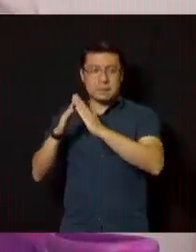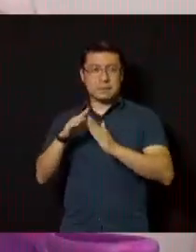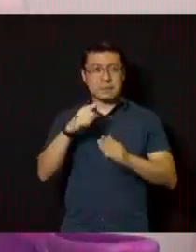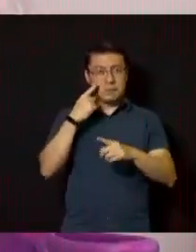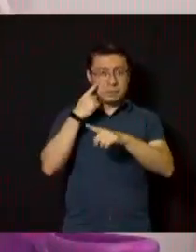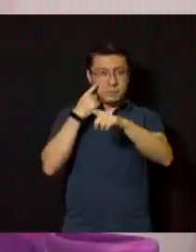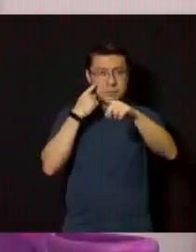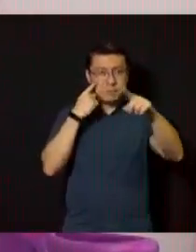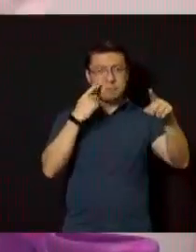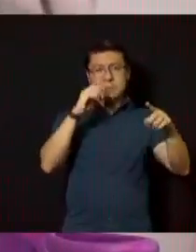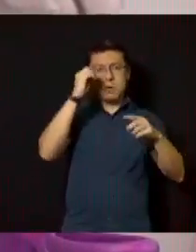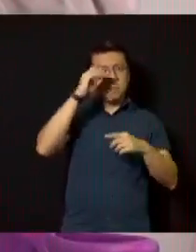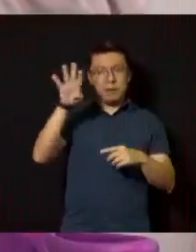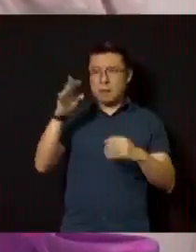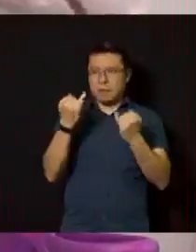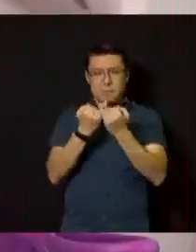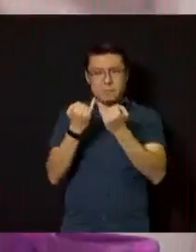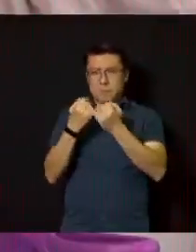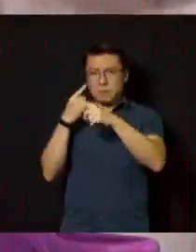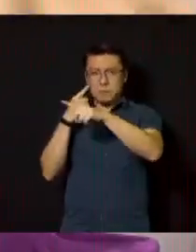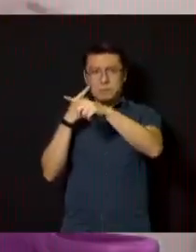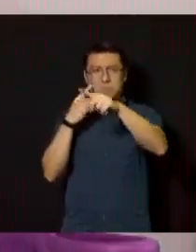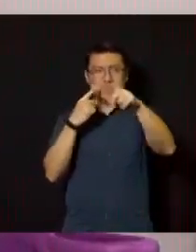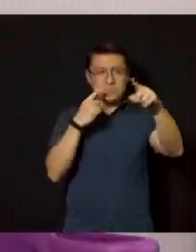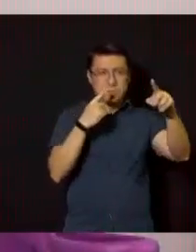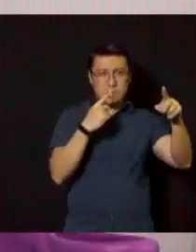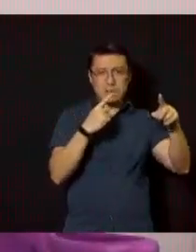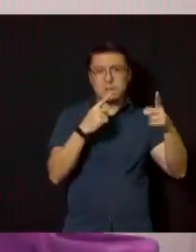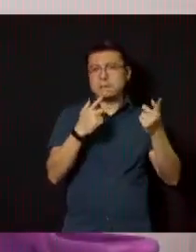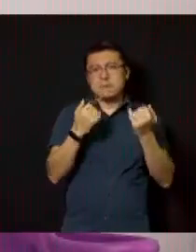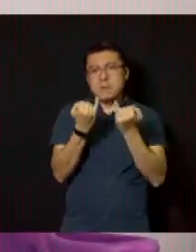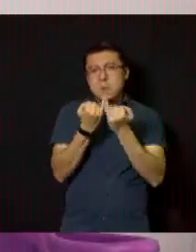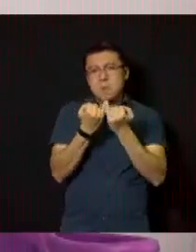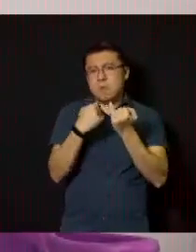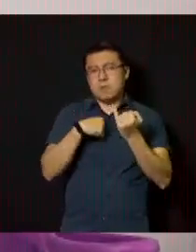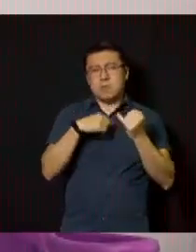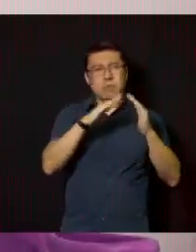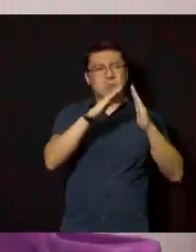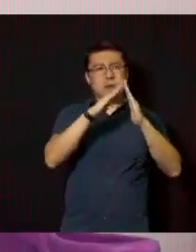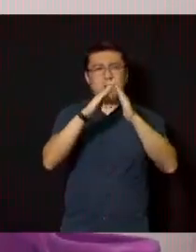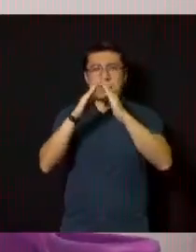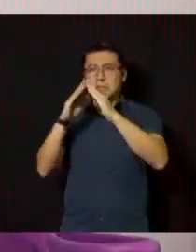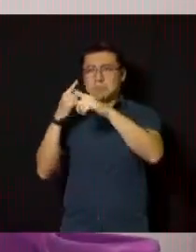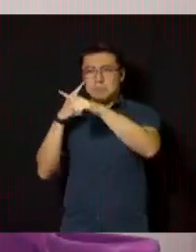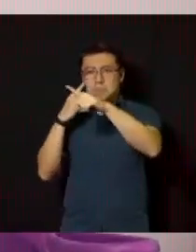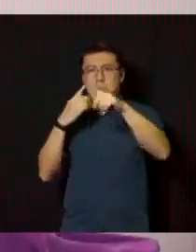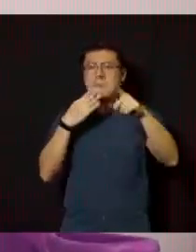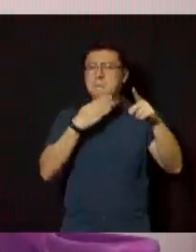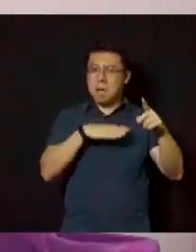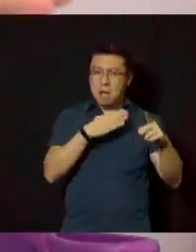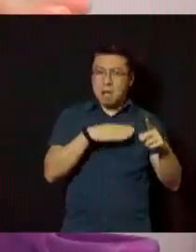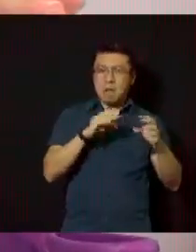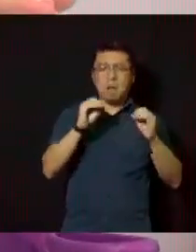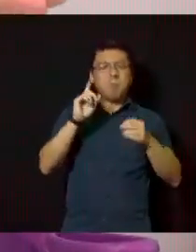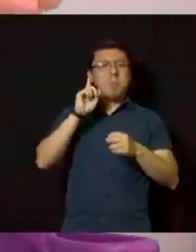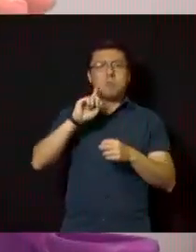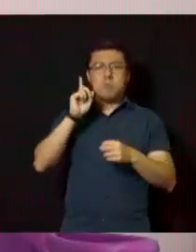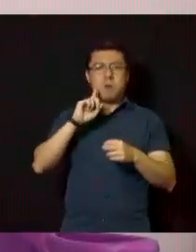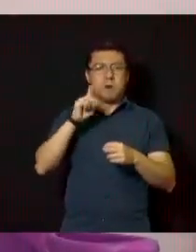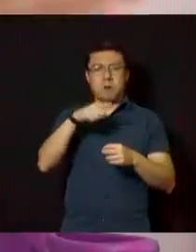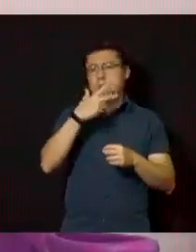vemos OmniLife, en todas las casas, en todas las alacenas, yo veo a Save2 en todos los baños y en todas las cosmetiqueras de las mujeres y de los